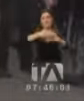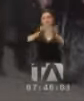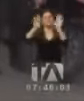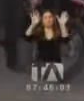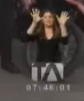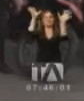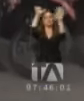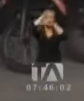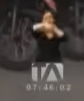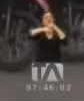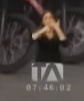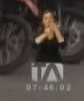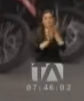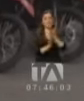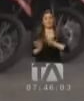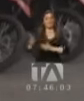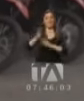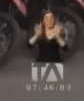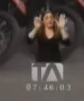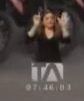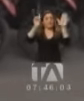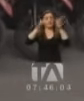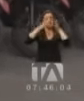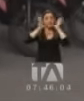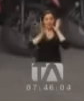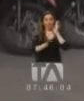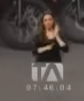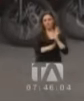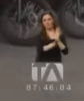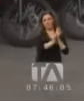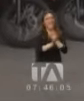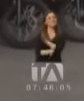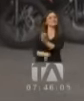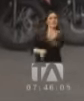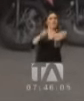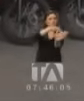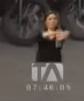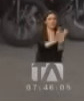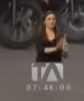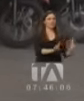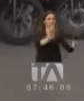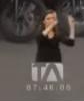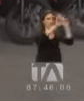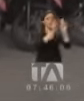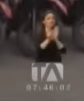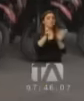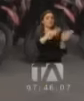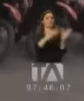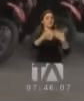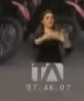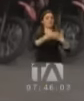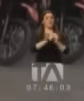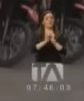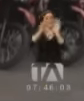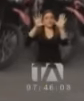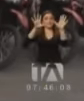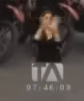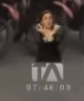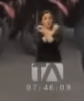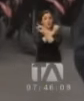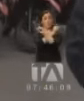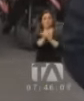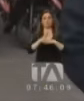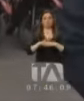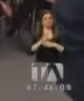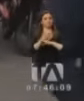el giro izquierdo en las 6 de diciembre hacia las Naciones Unidas, y a partir de las 7 de la noche se va a restringir el paso a